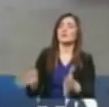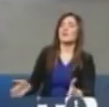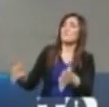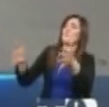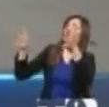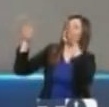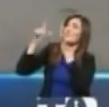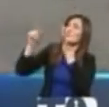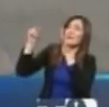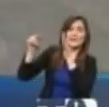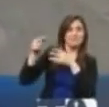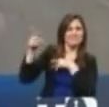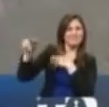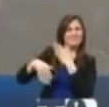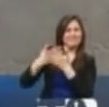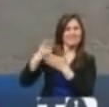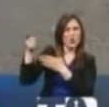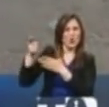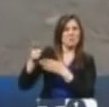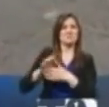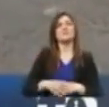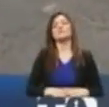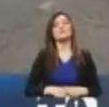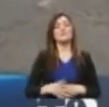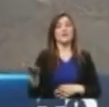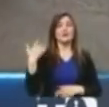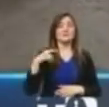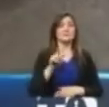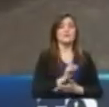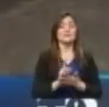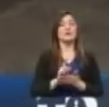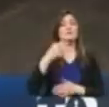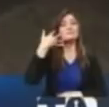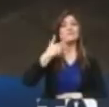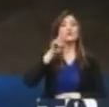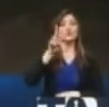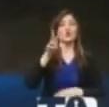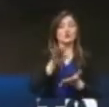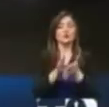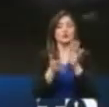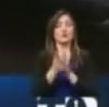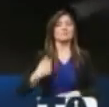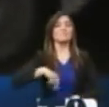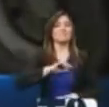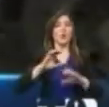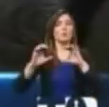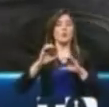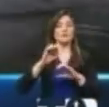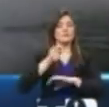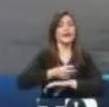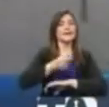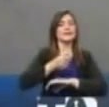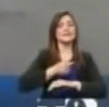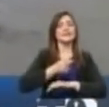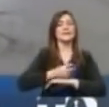gestión financiera. Nosotros estuvimos ya en vivo aquí hace algunas semanas, el 22 de noviembre exactamente, y conversamos con la gerente de